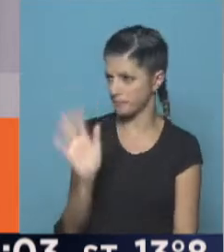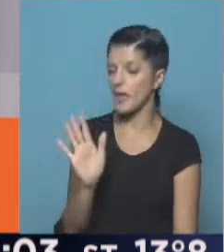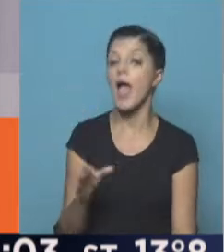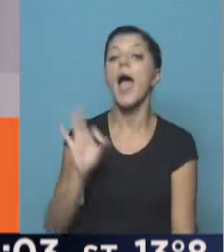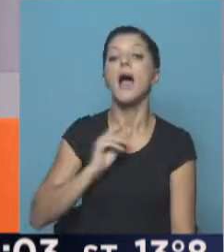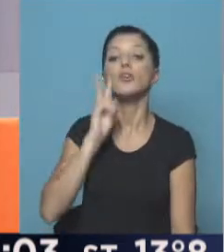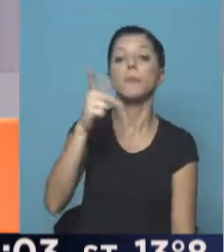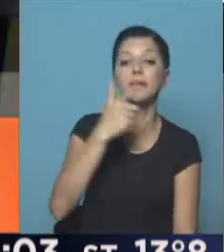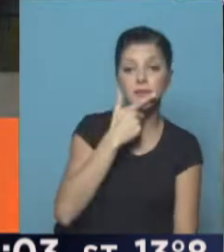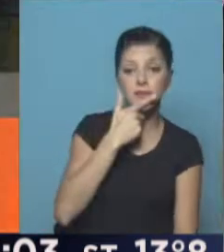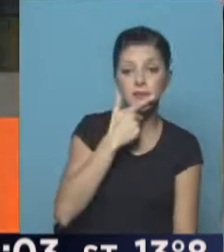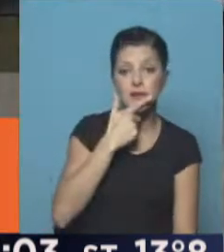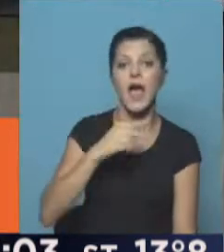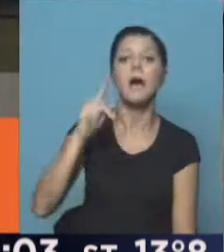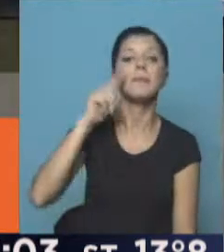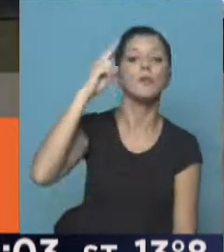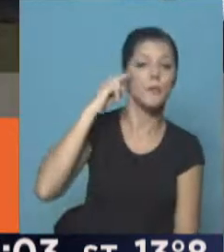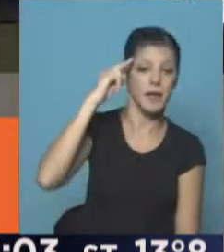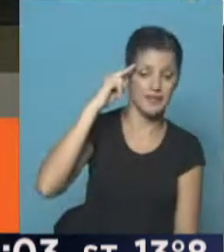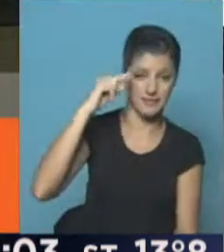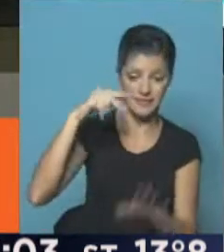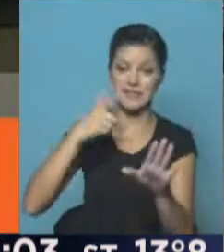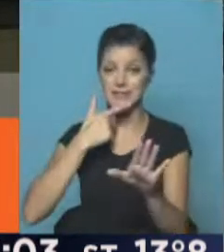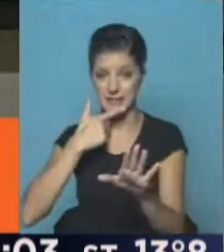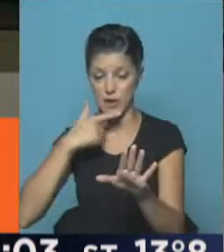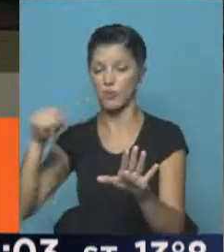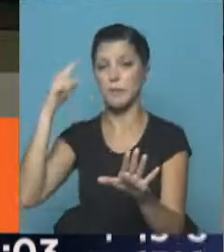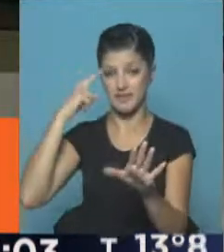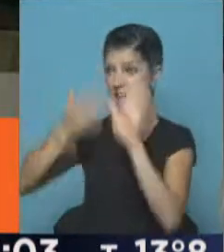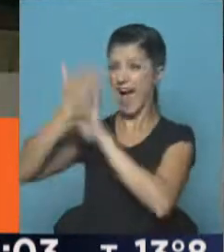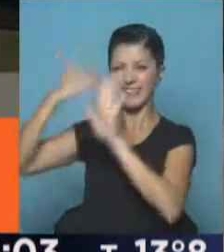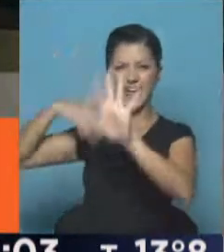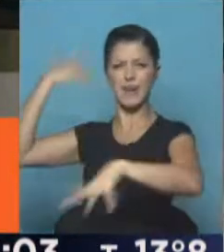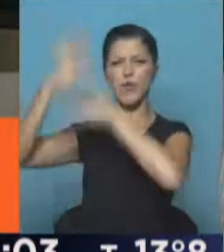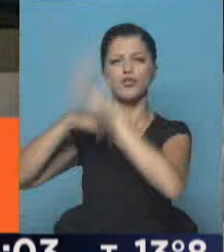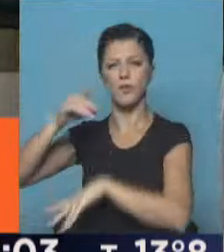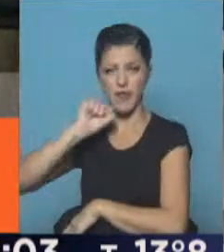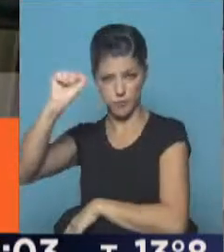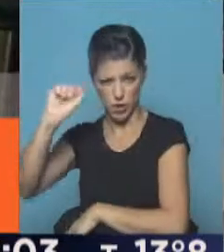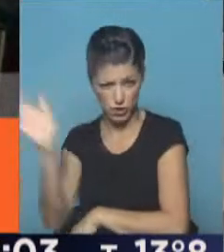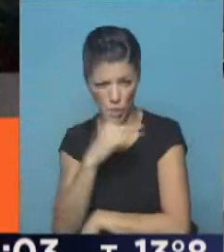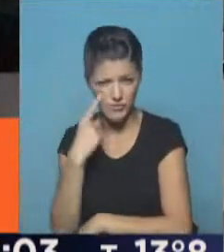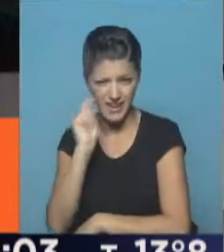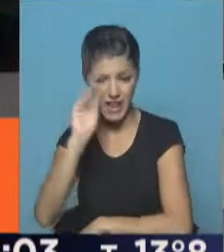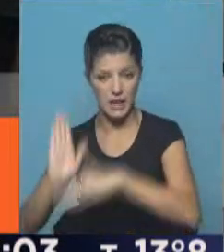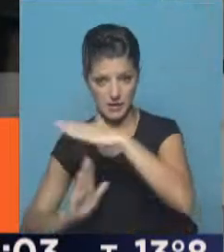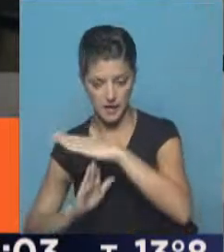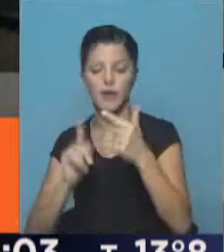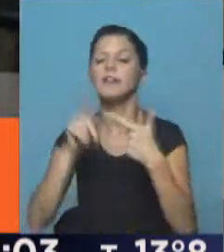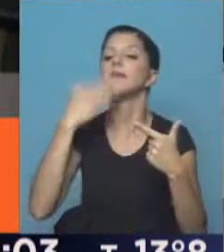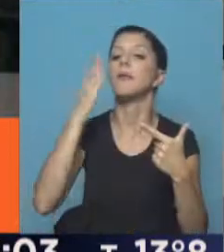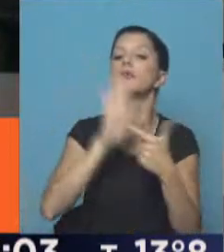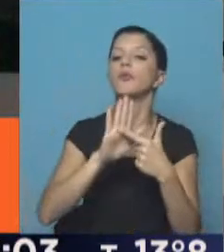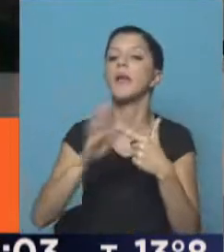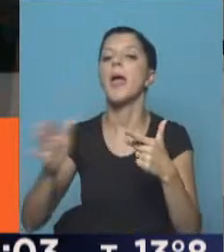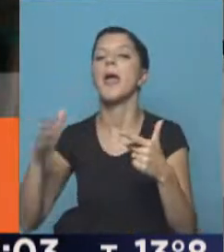2017, 1917. Uno piensa en la Revolución Rusa. Uno sabe quién eran los líderes de la Revolución Rusa. Nosotros pensamos en la Primavera Árabe, en